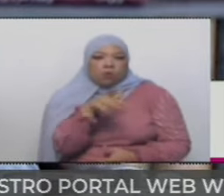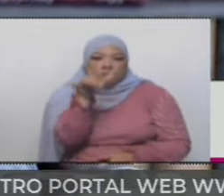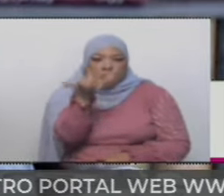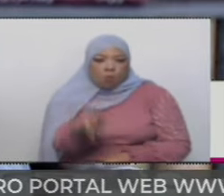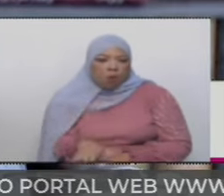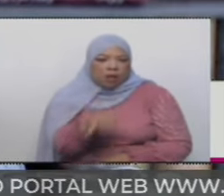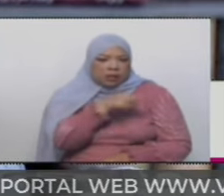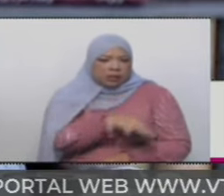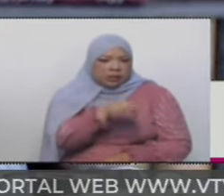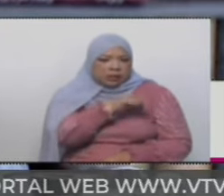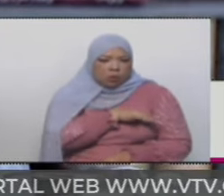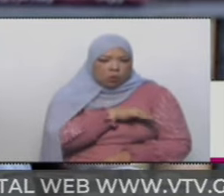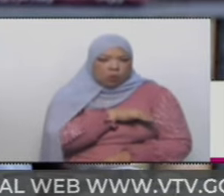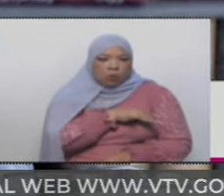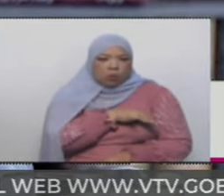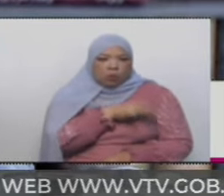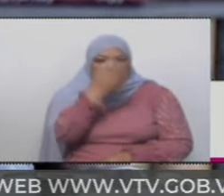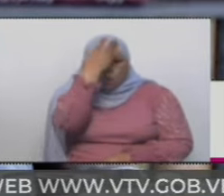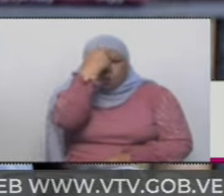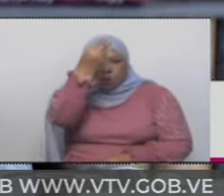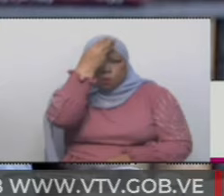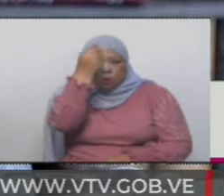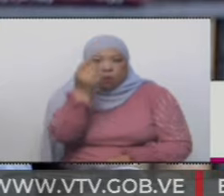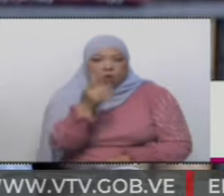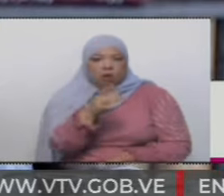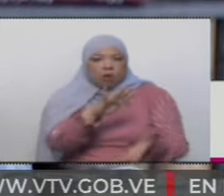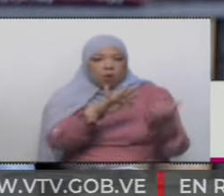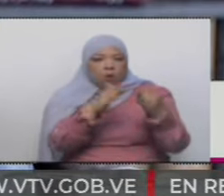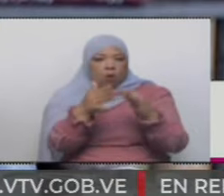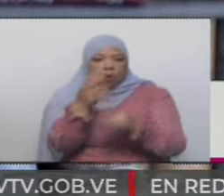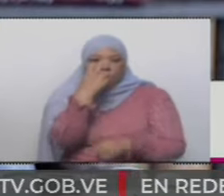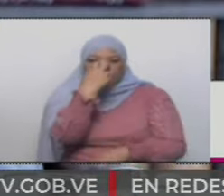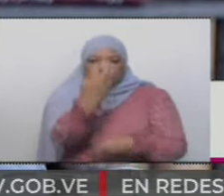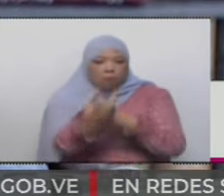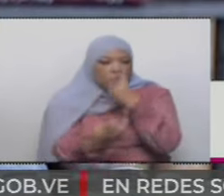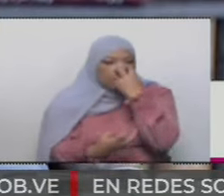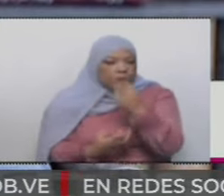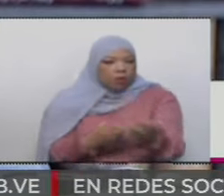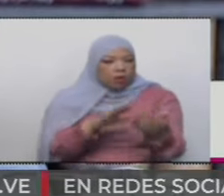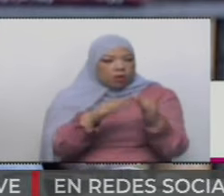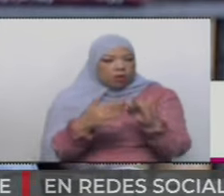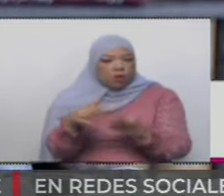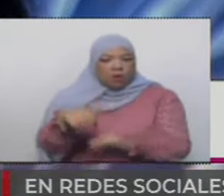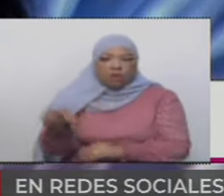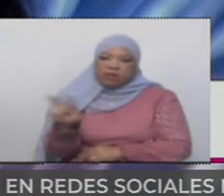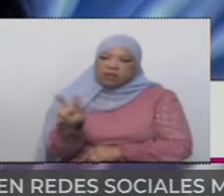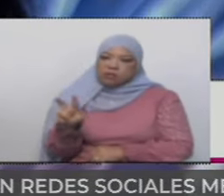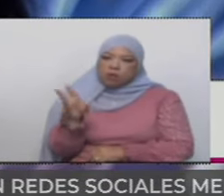señor se ha ido a un barrio a escuchar a alguien en este país?